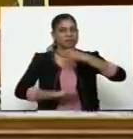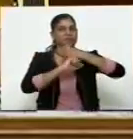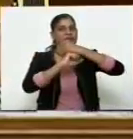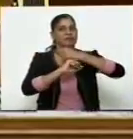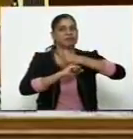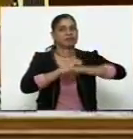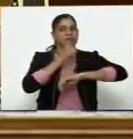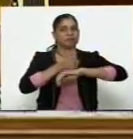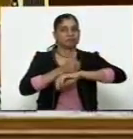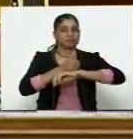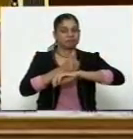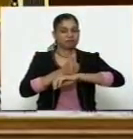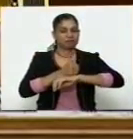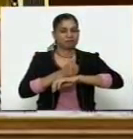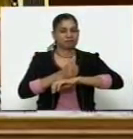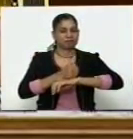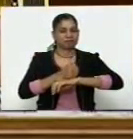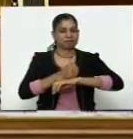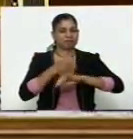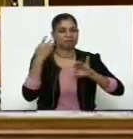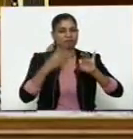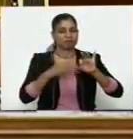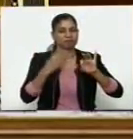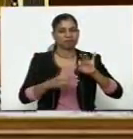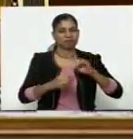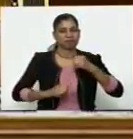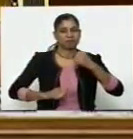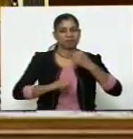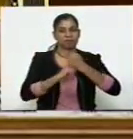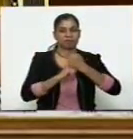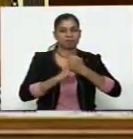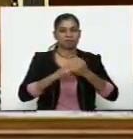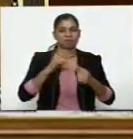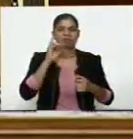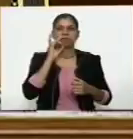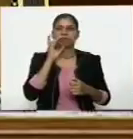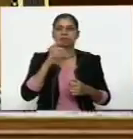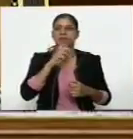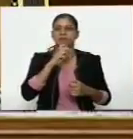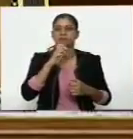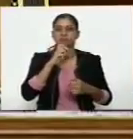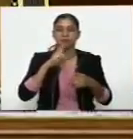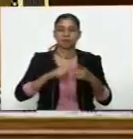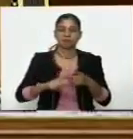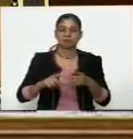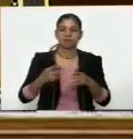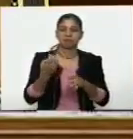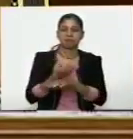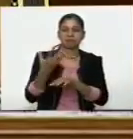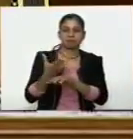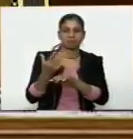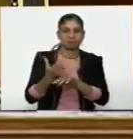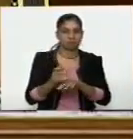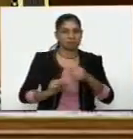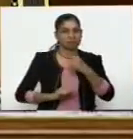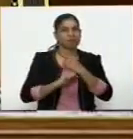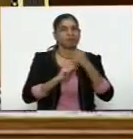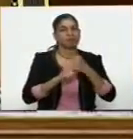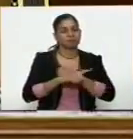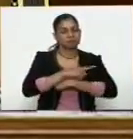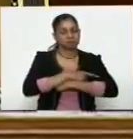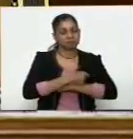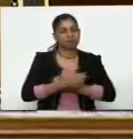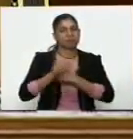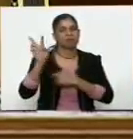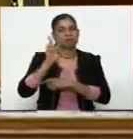este planeta. Es un criptoactivo que está respaldado en oro, que está respaldado en diamantes, en las grandes potencialidades que tiene